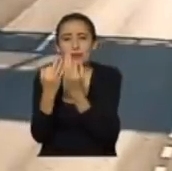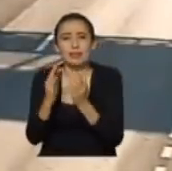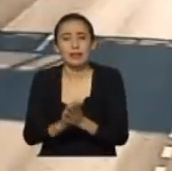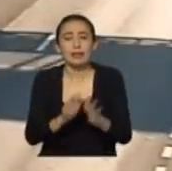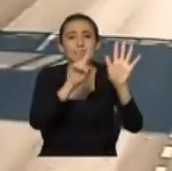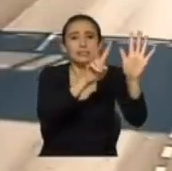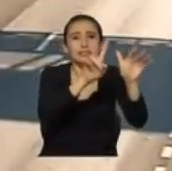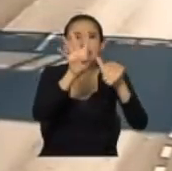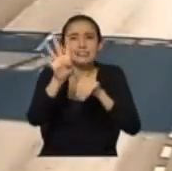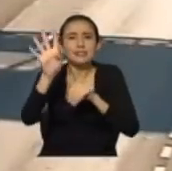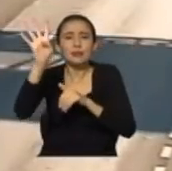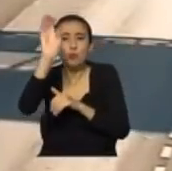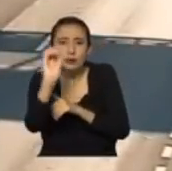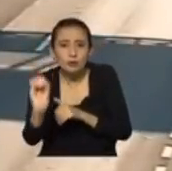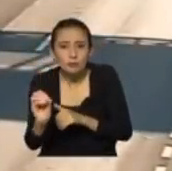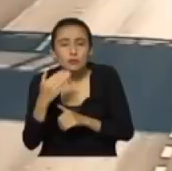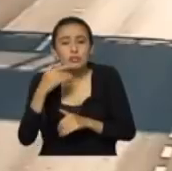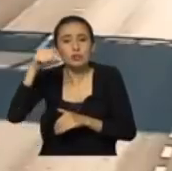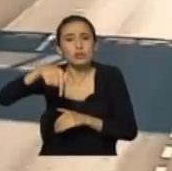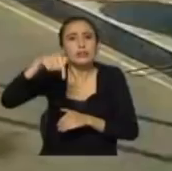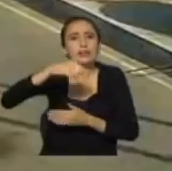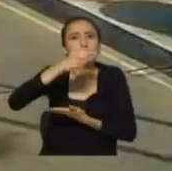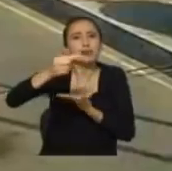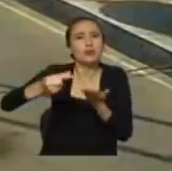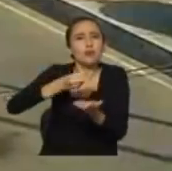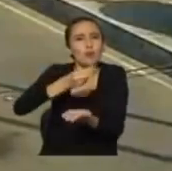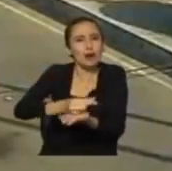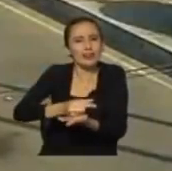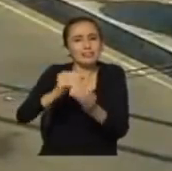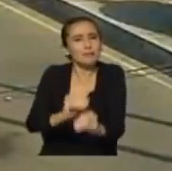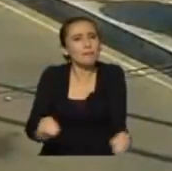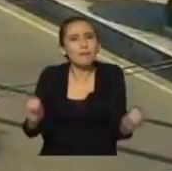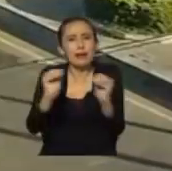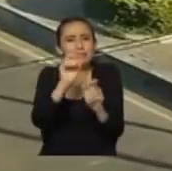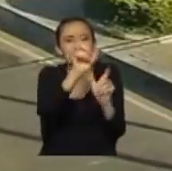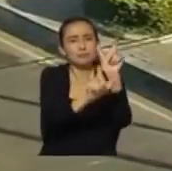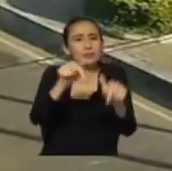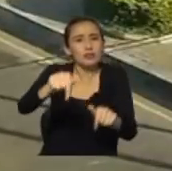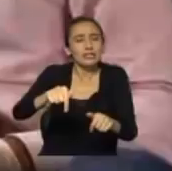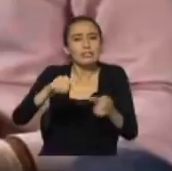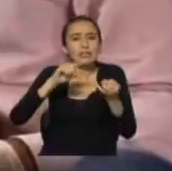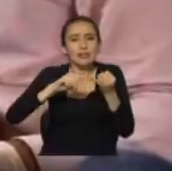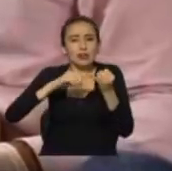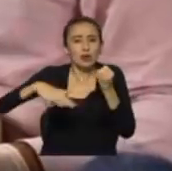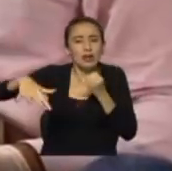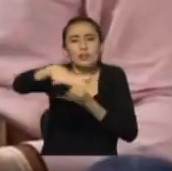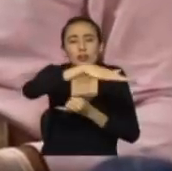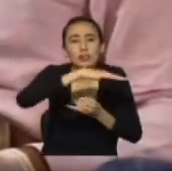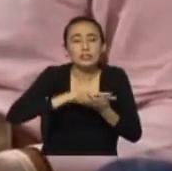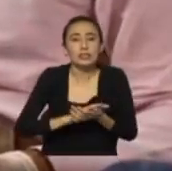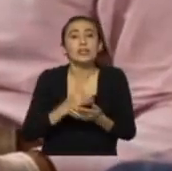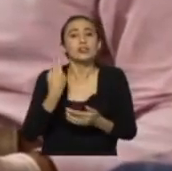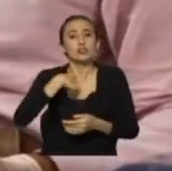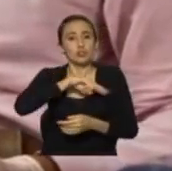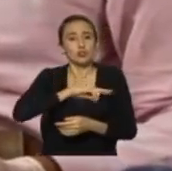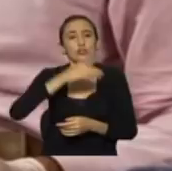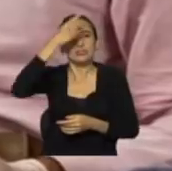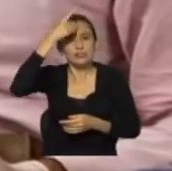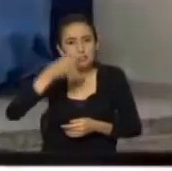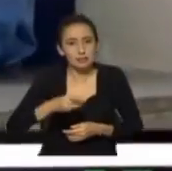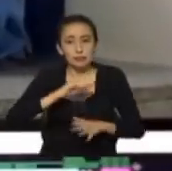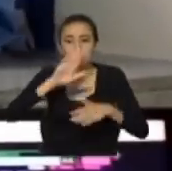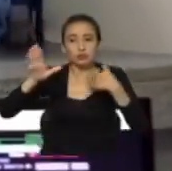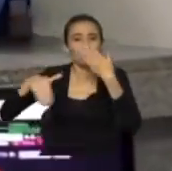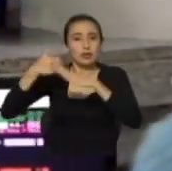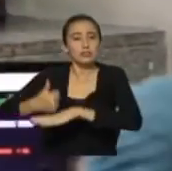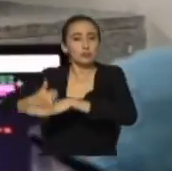74% de los contagios están aquí en nuestra ciudad en guayaquil por eso tomamos la decisión de trasladarnos a este epicentro de